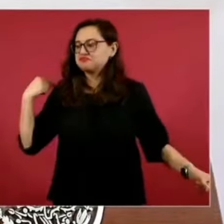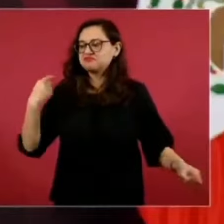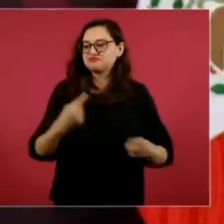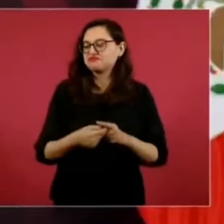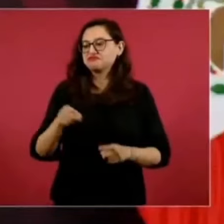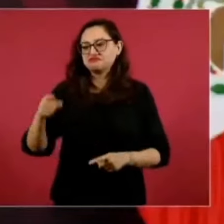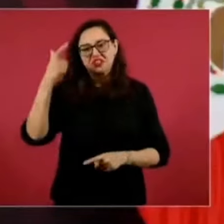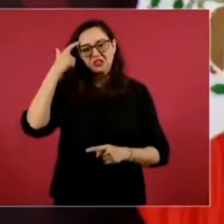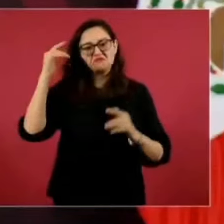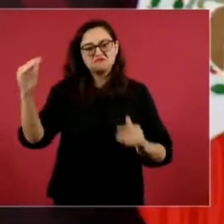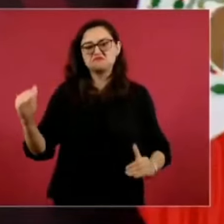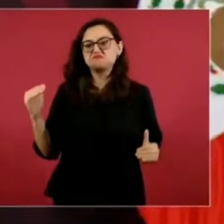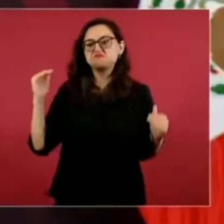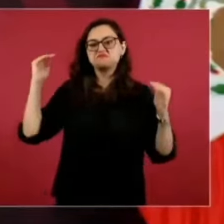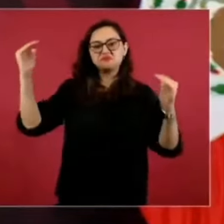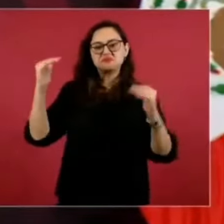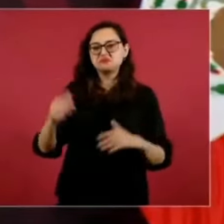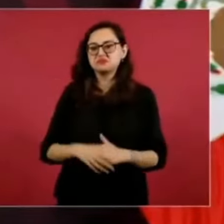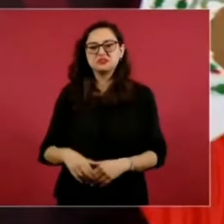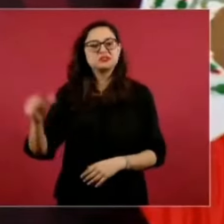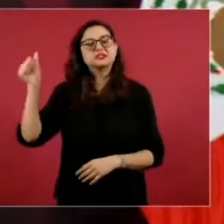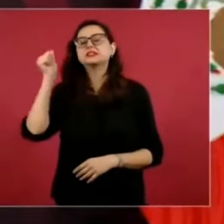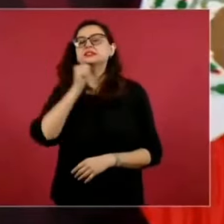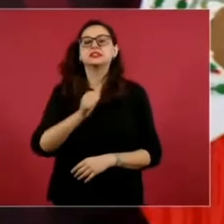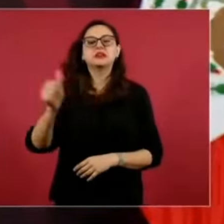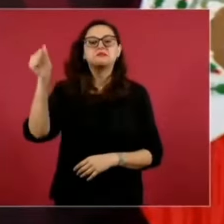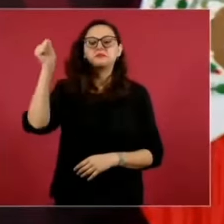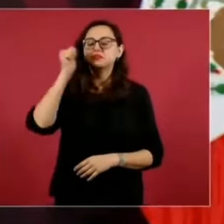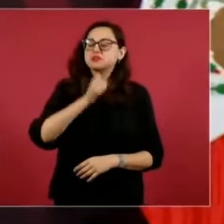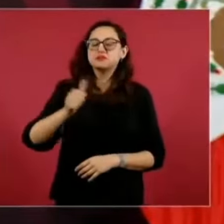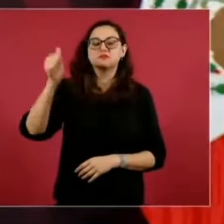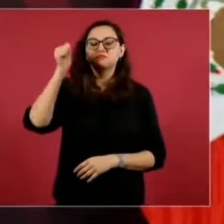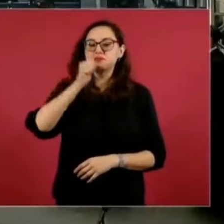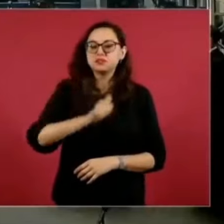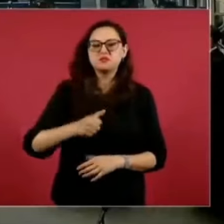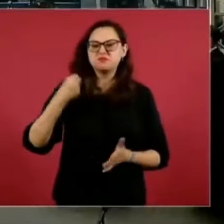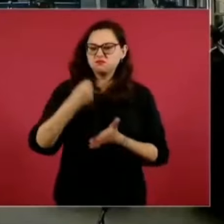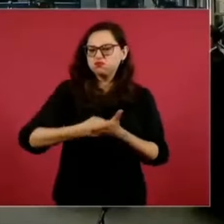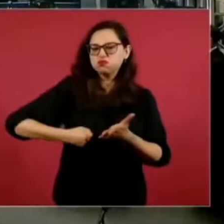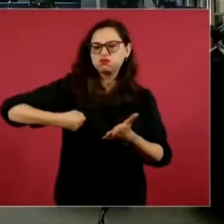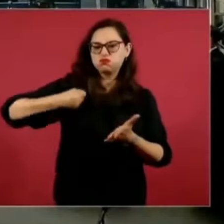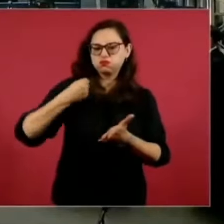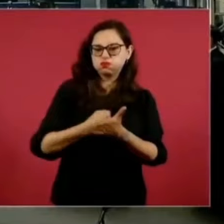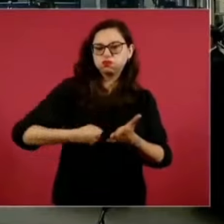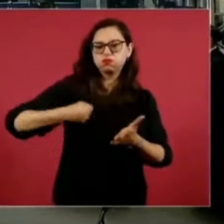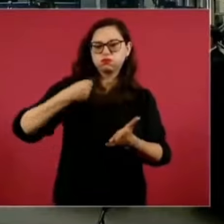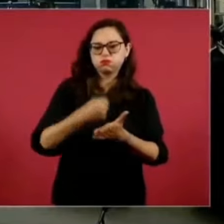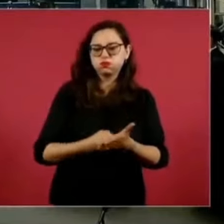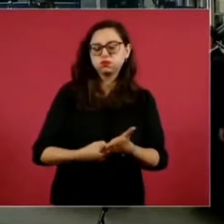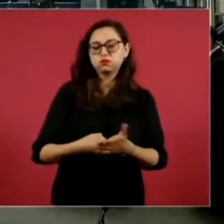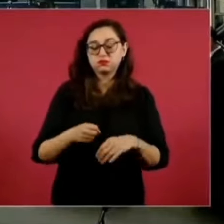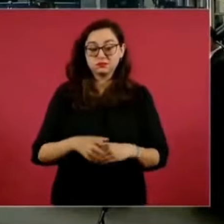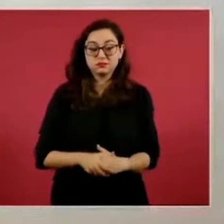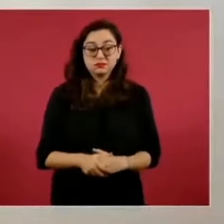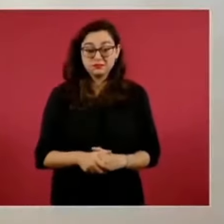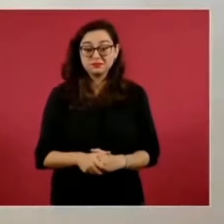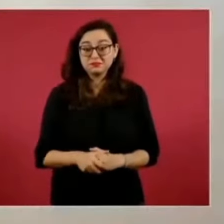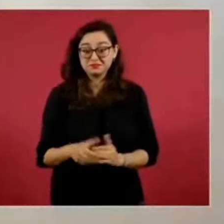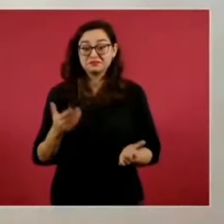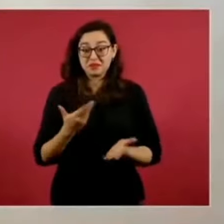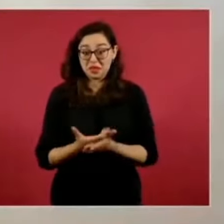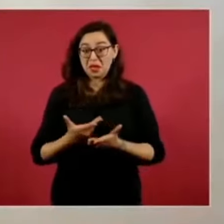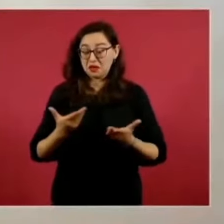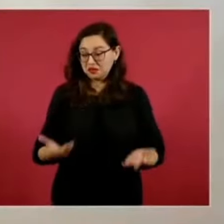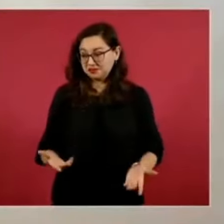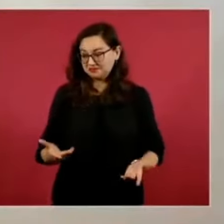la vanguardia en los movimientos de transformación y ahora se volvió a dejar